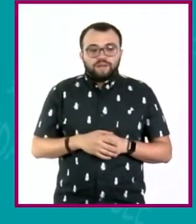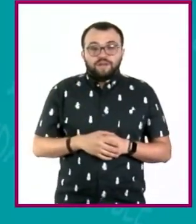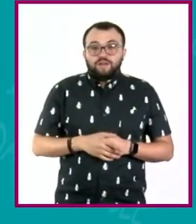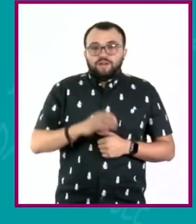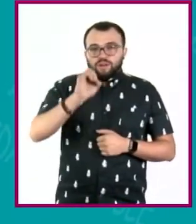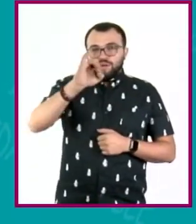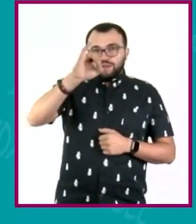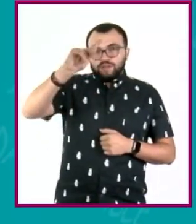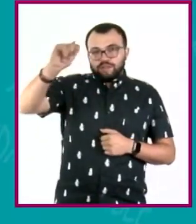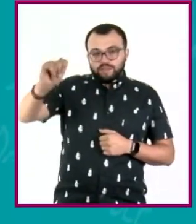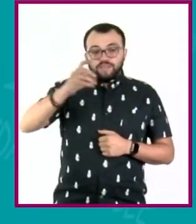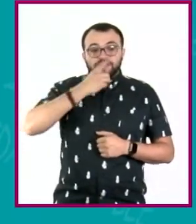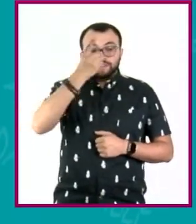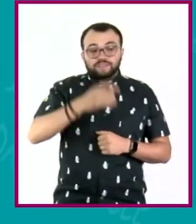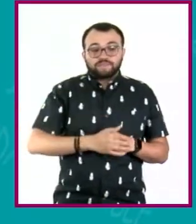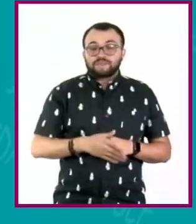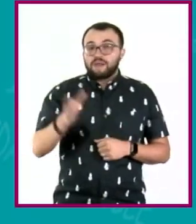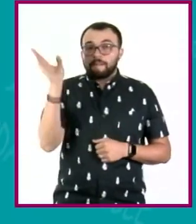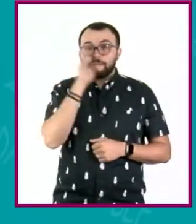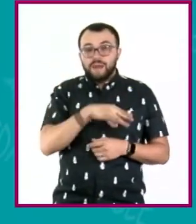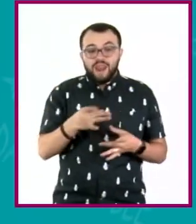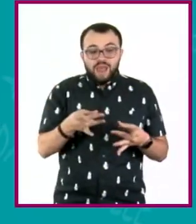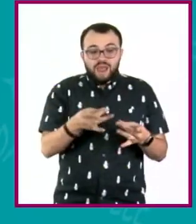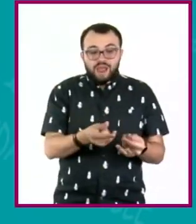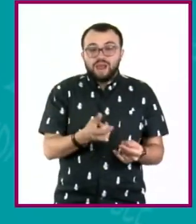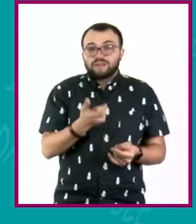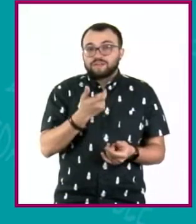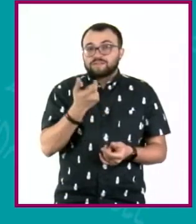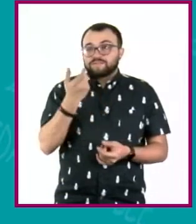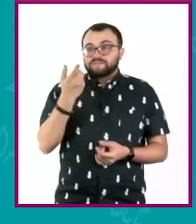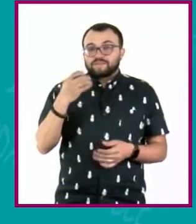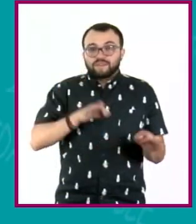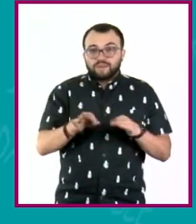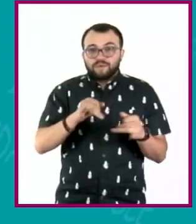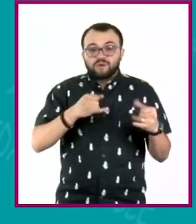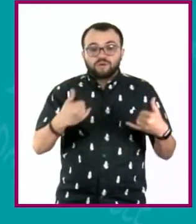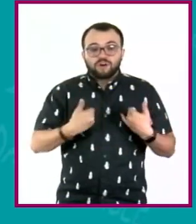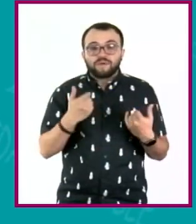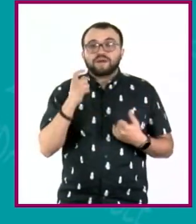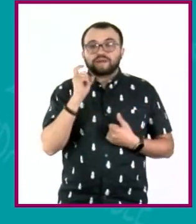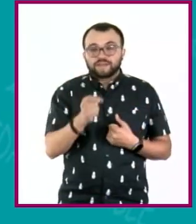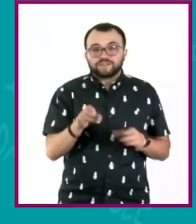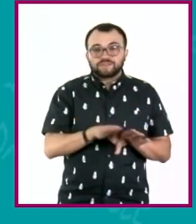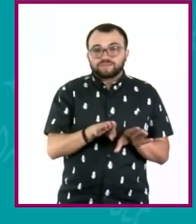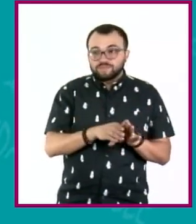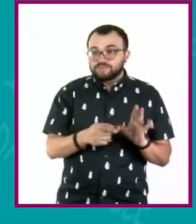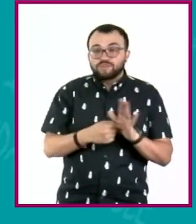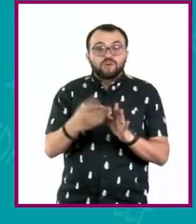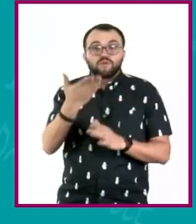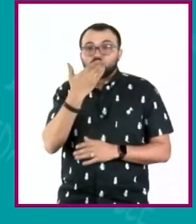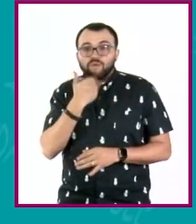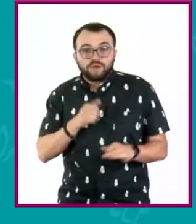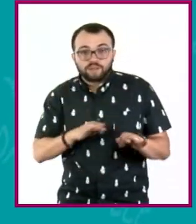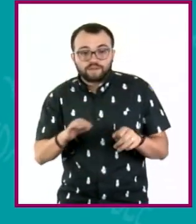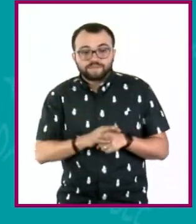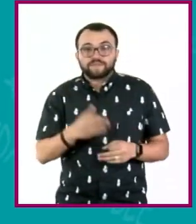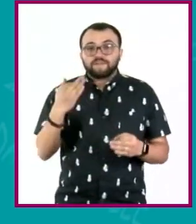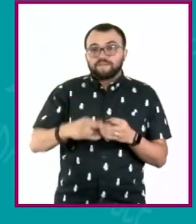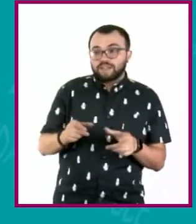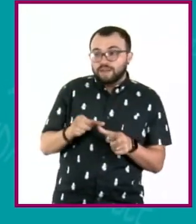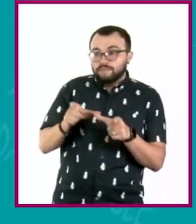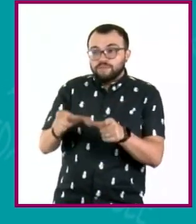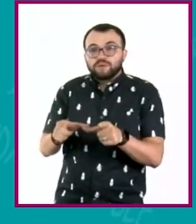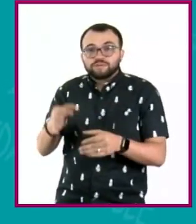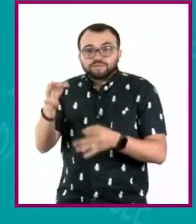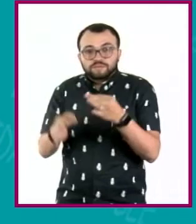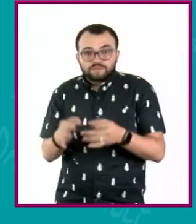OIT establece que la mala calidad de los empleos de muchos jóvenes se manifiesta en las condiciones de trabajo precarias, la falta de protección jurídica y social